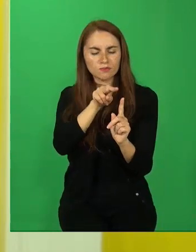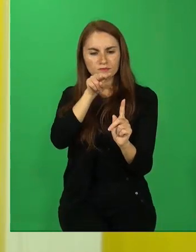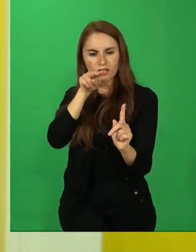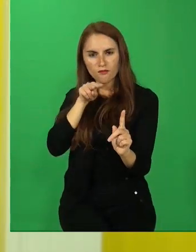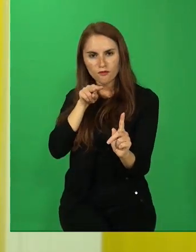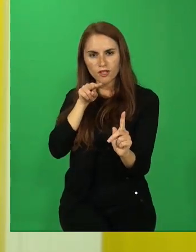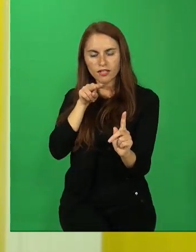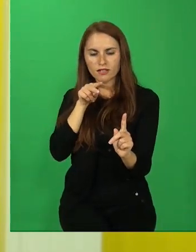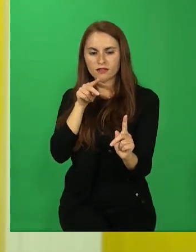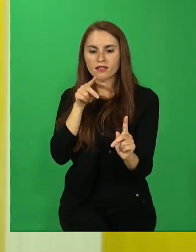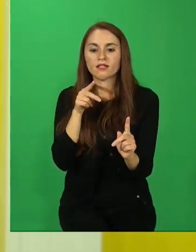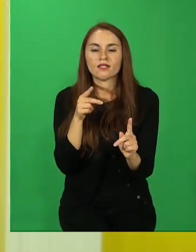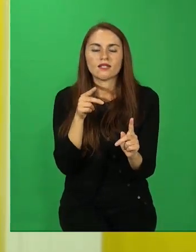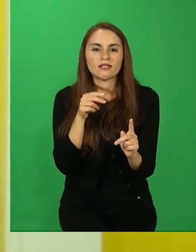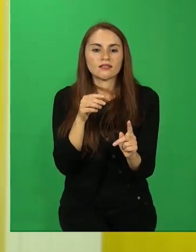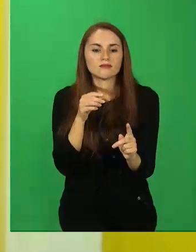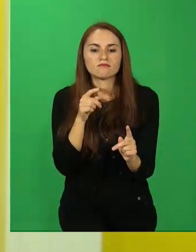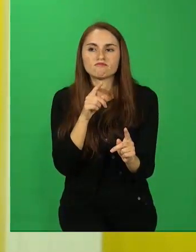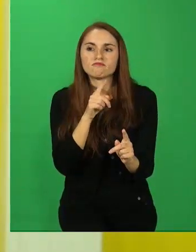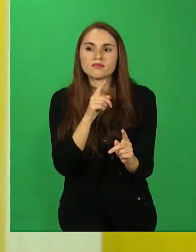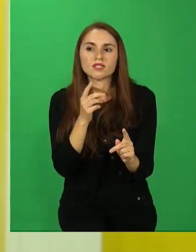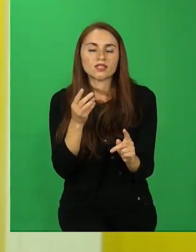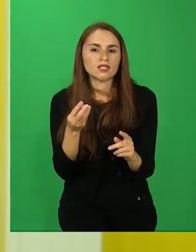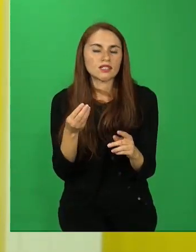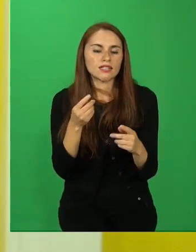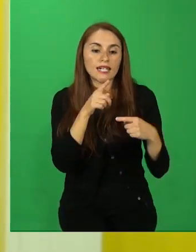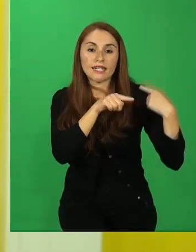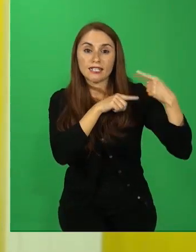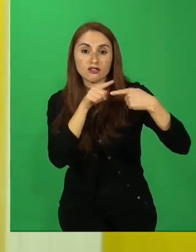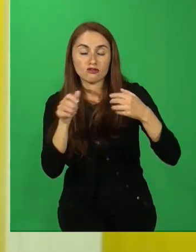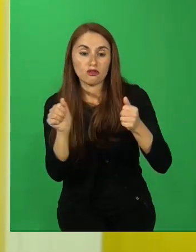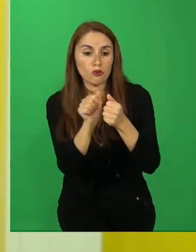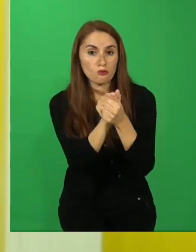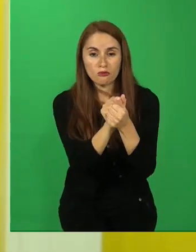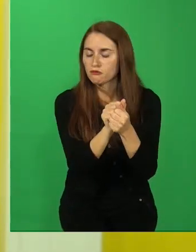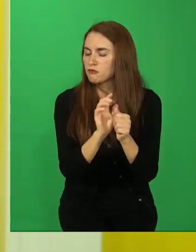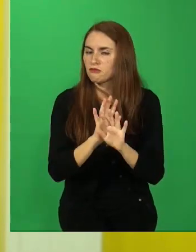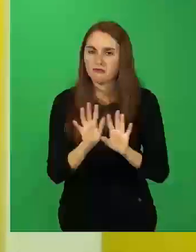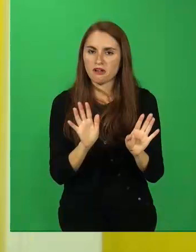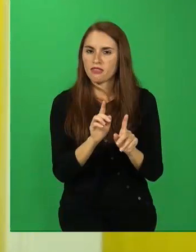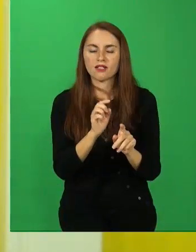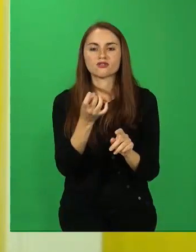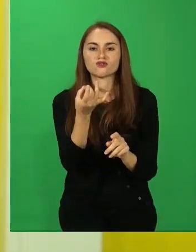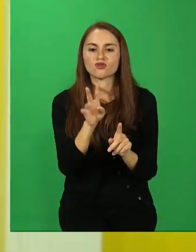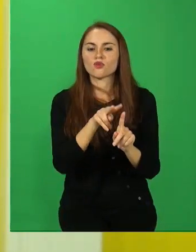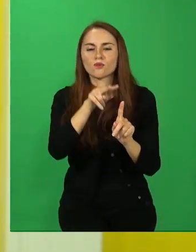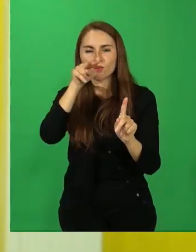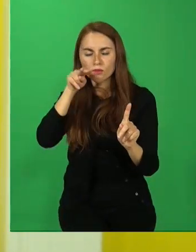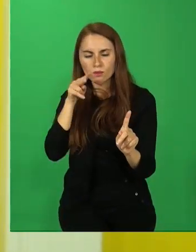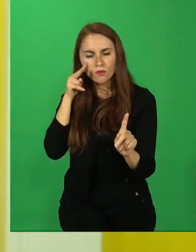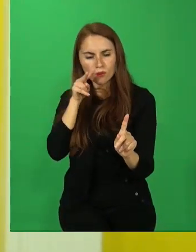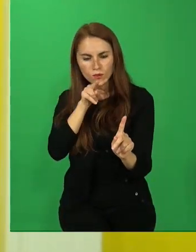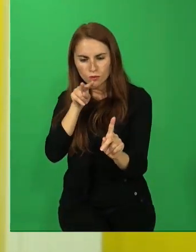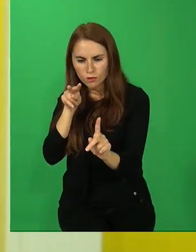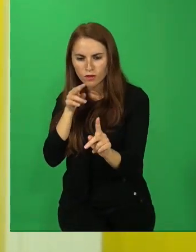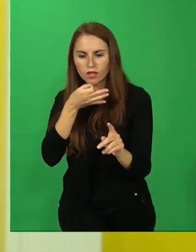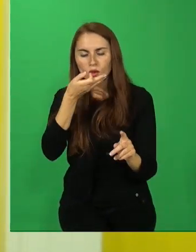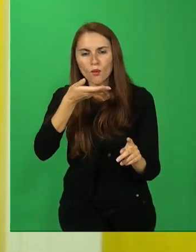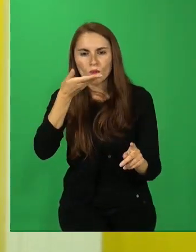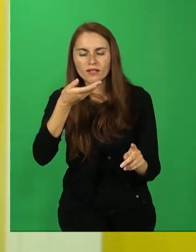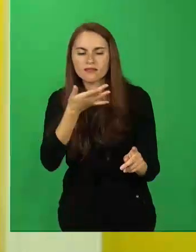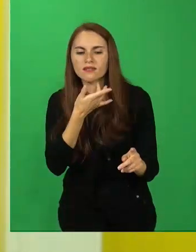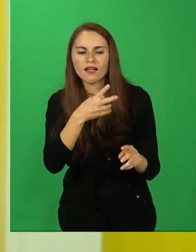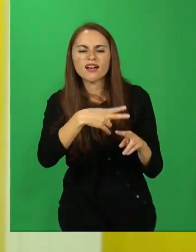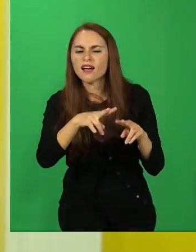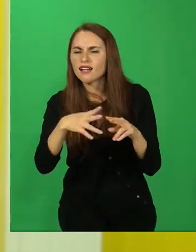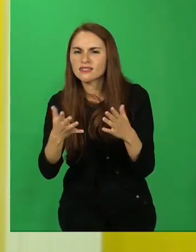desde afuera lo que sucede, no se incluye en el relato y solamente se limita a contar acciones. Ahora